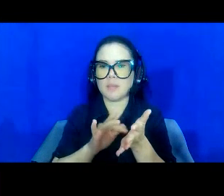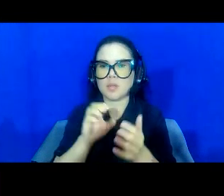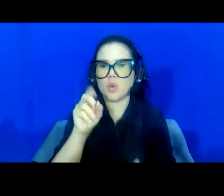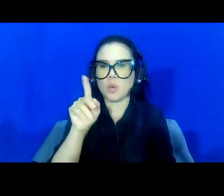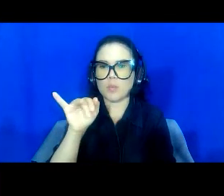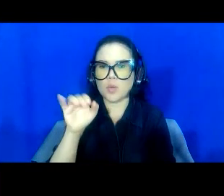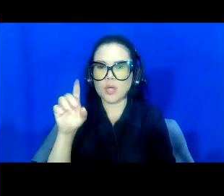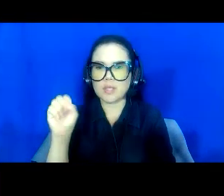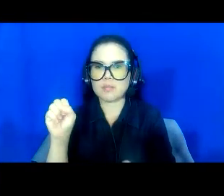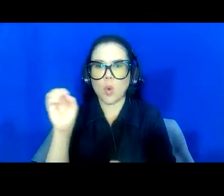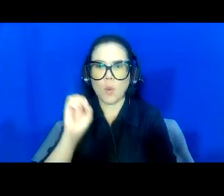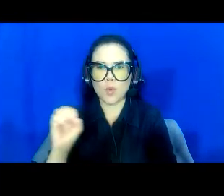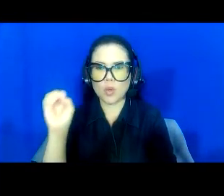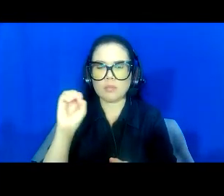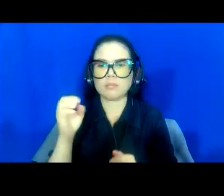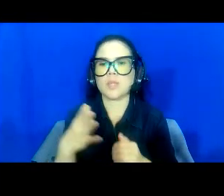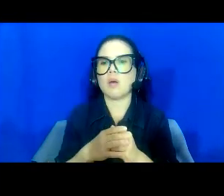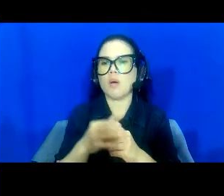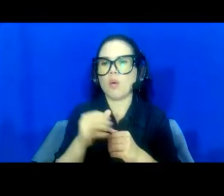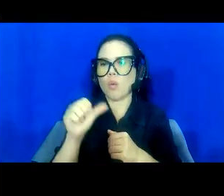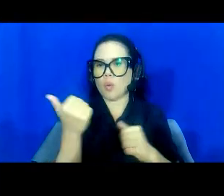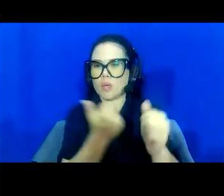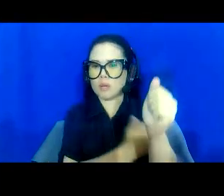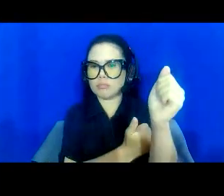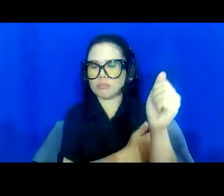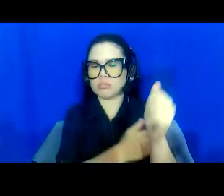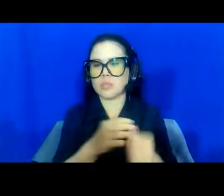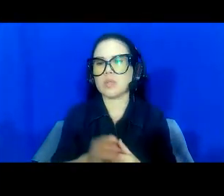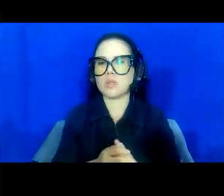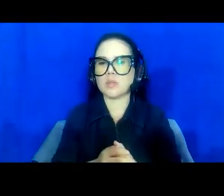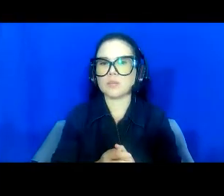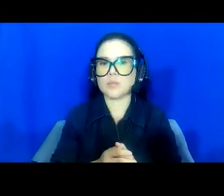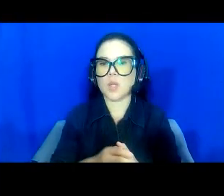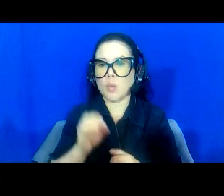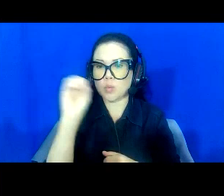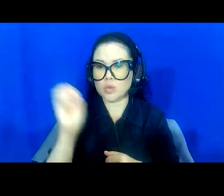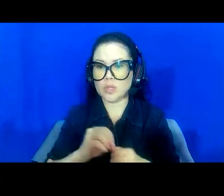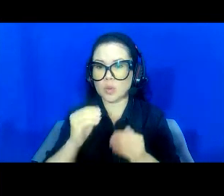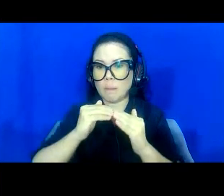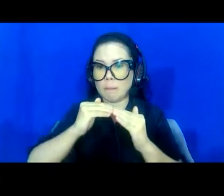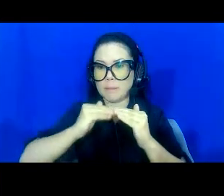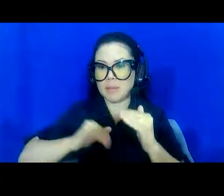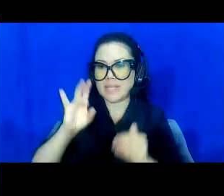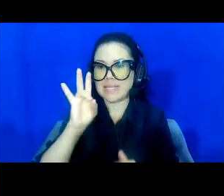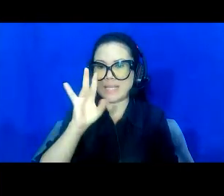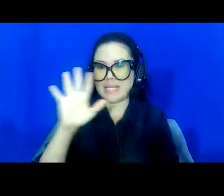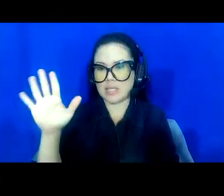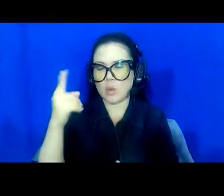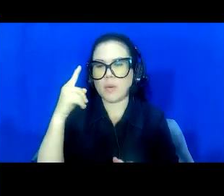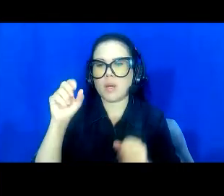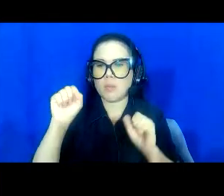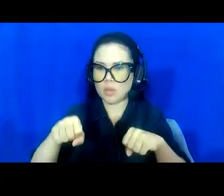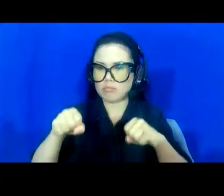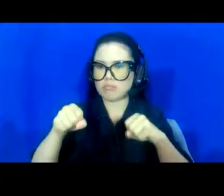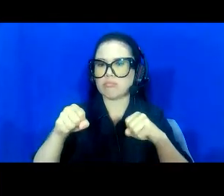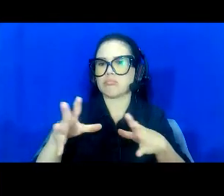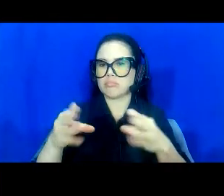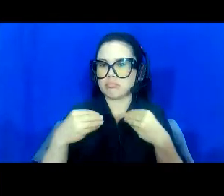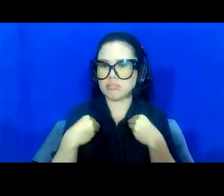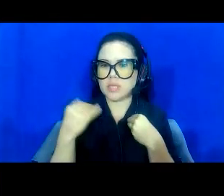emitía la puntuación, con una puntuación mínima de 75 para poder pasar, si la propuesta recibía